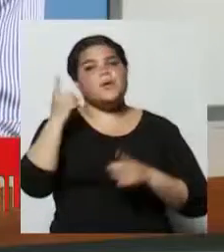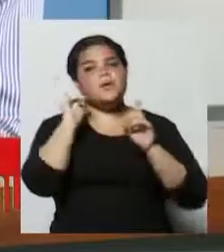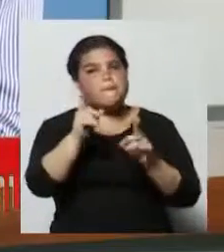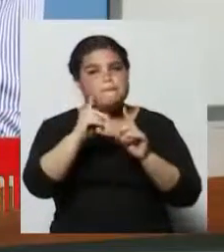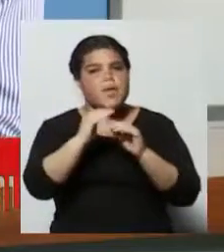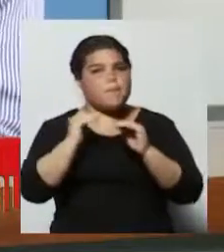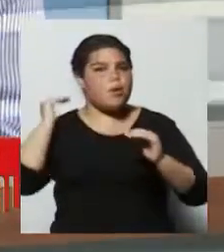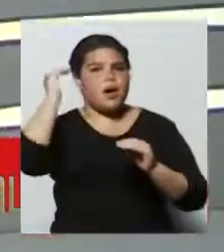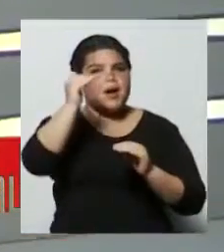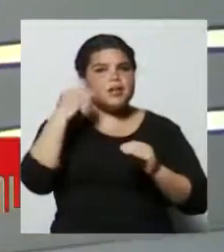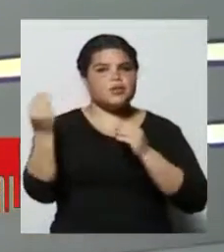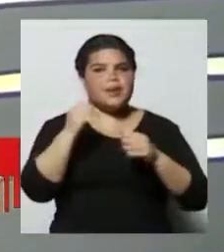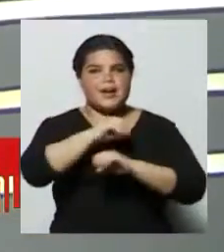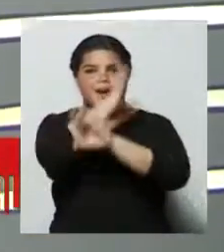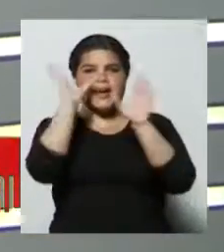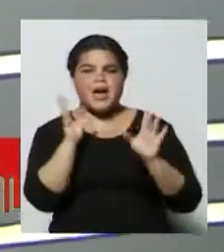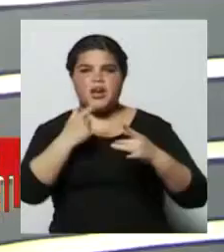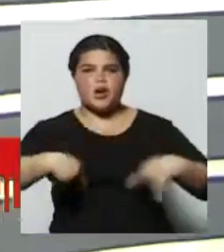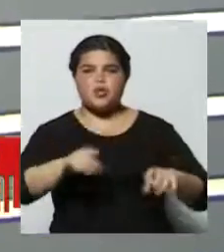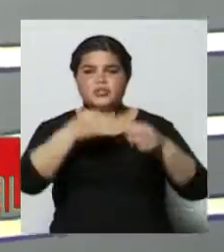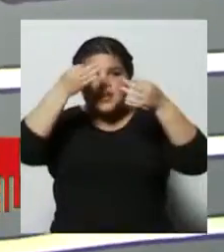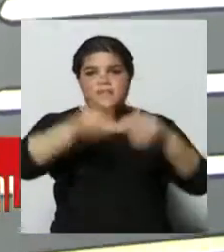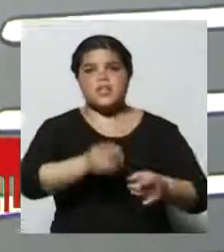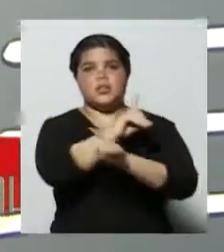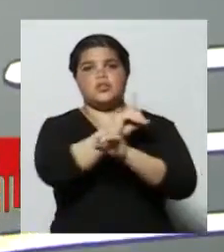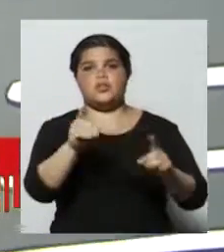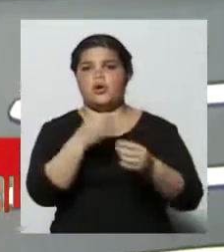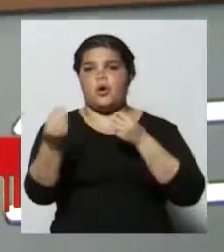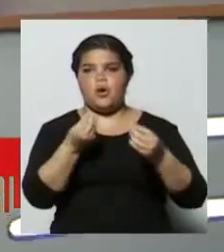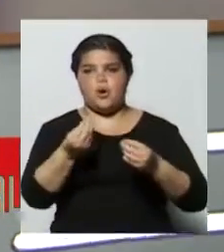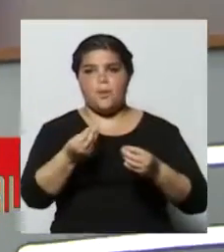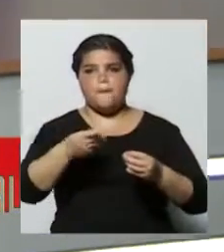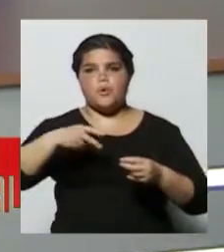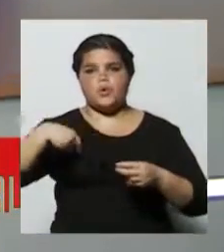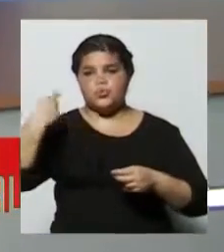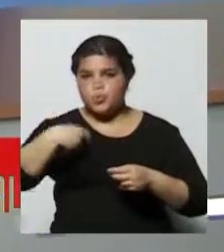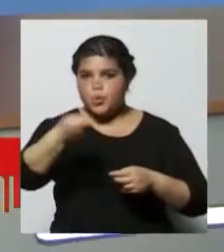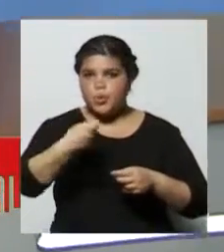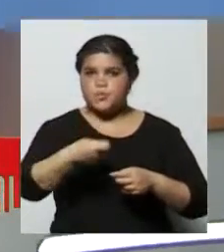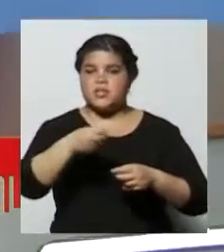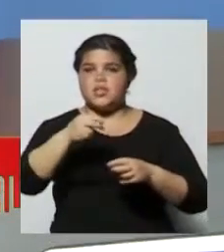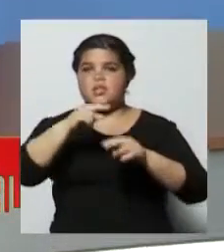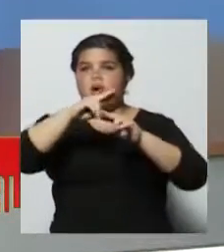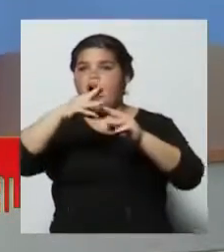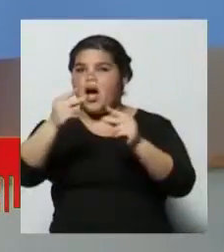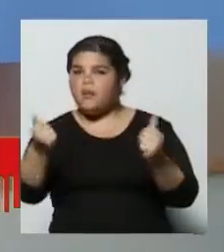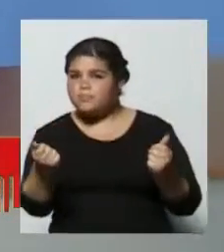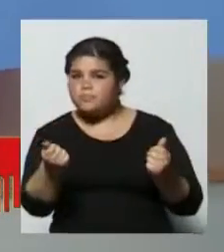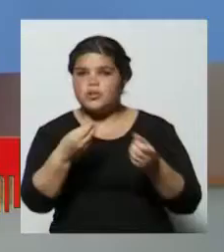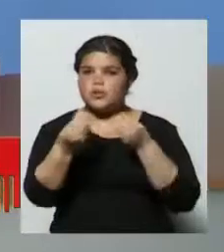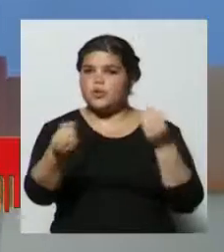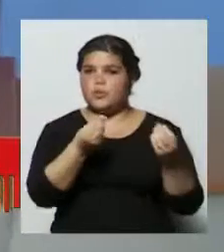nos habla a las claras del impacto social que va a tener en términos de mayores niveles de pobreza una vez que esos subsidios se